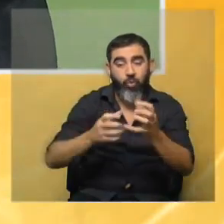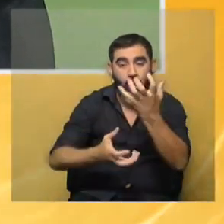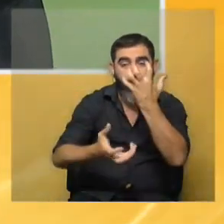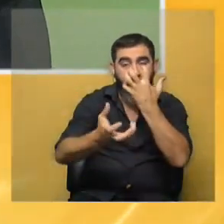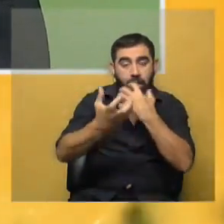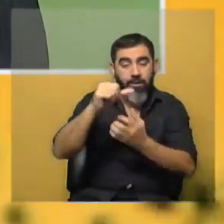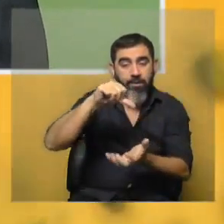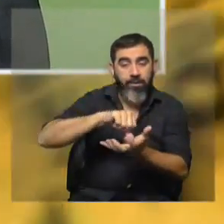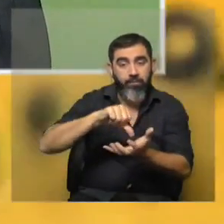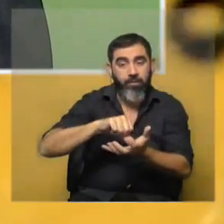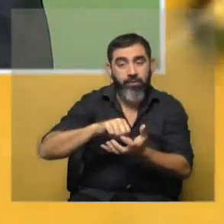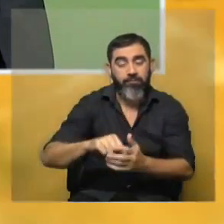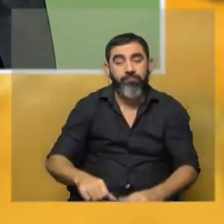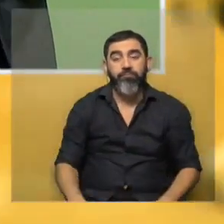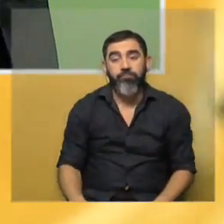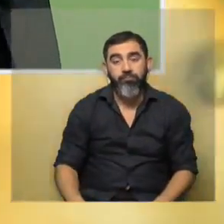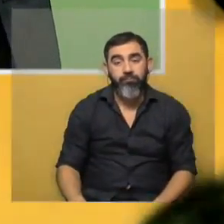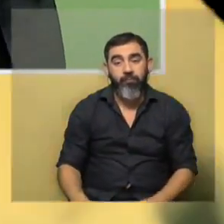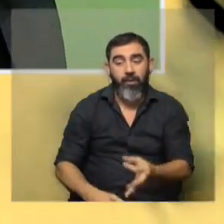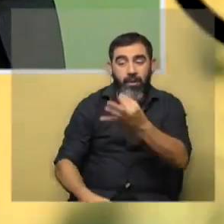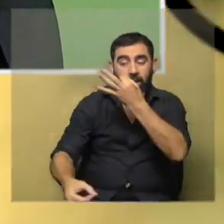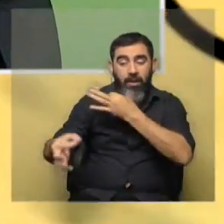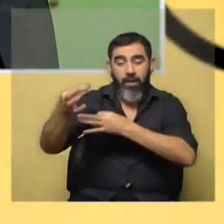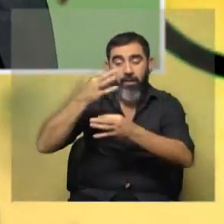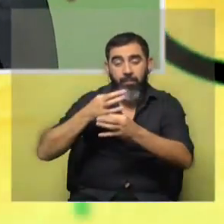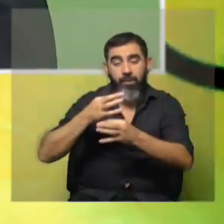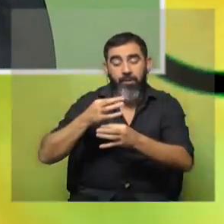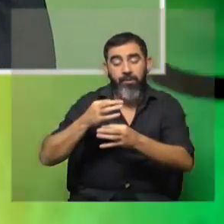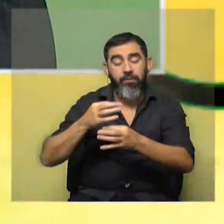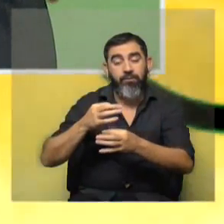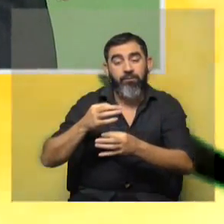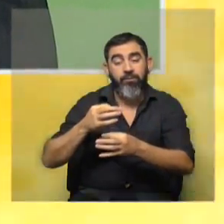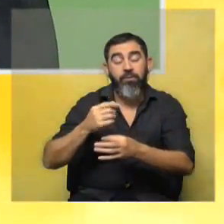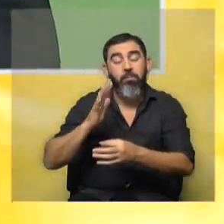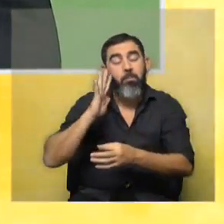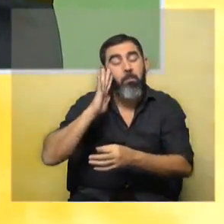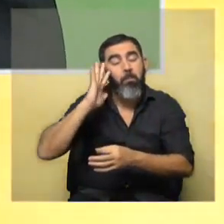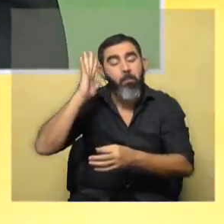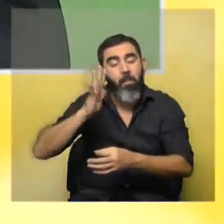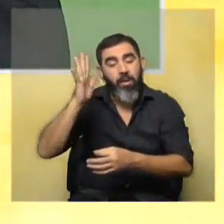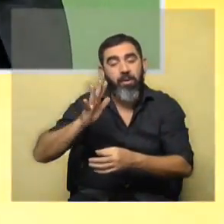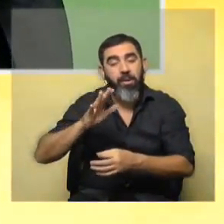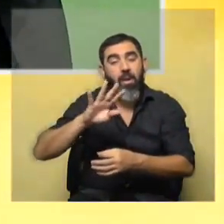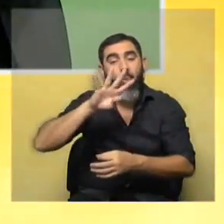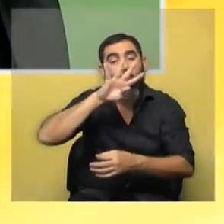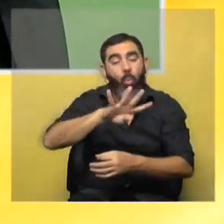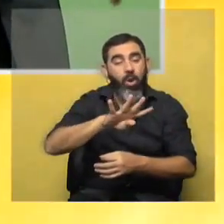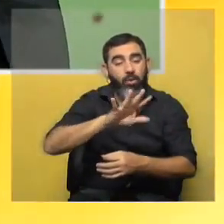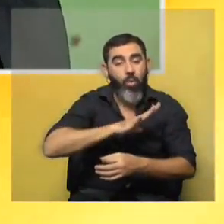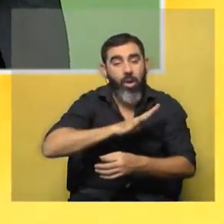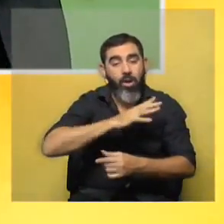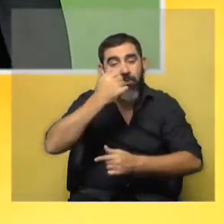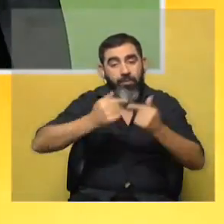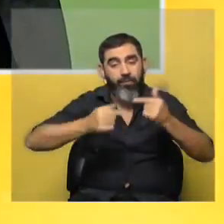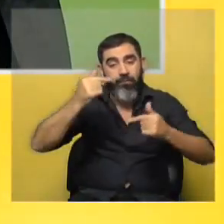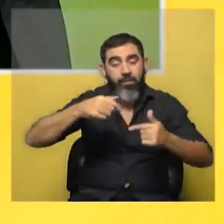nuestro país. Según nos explica en otro momento Alexandra Gravino, se supone que existen 4 especies de